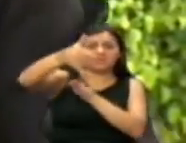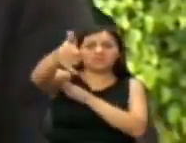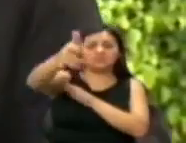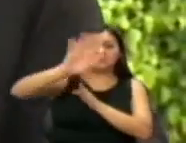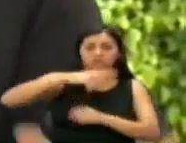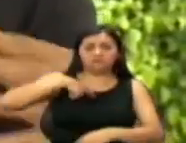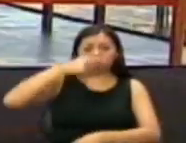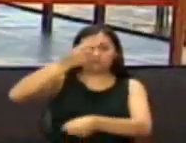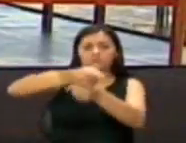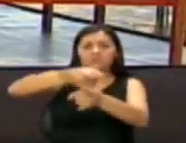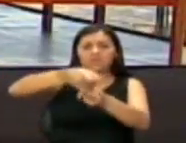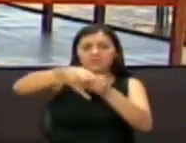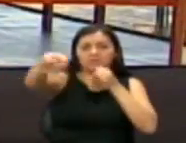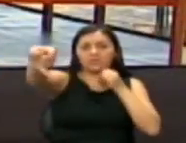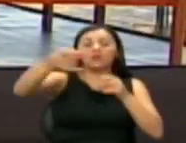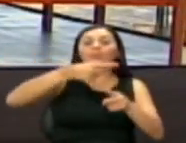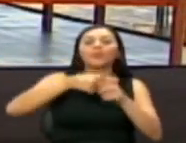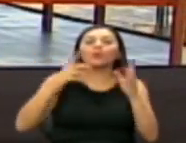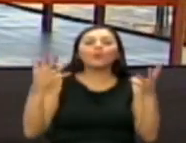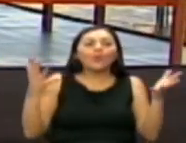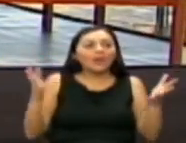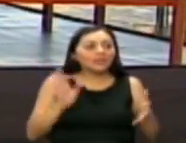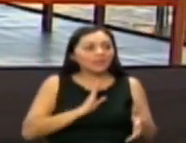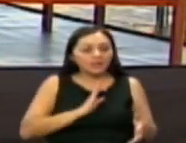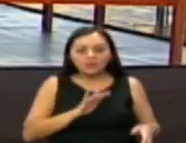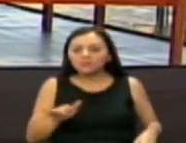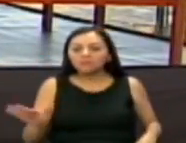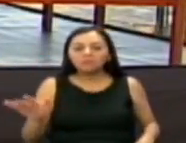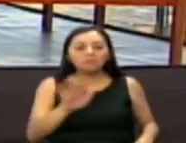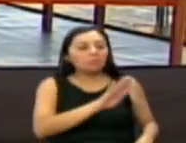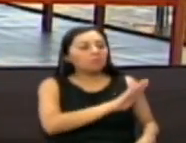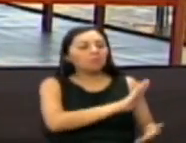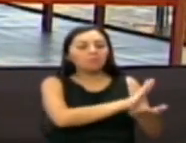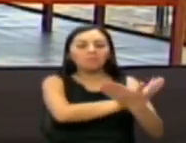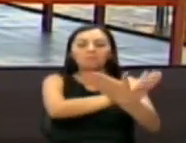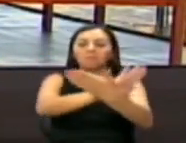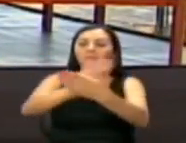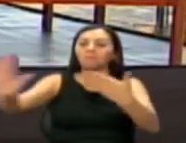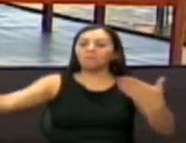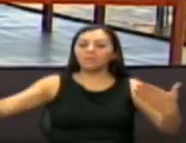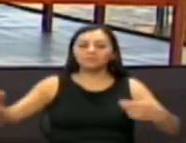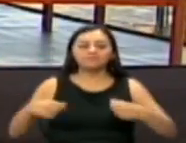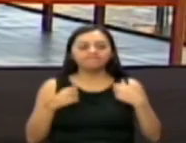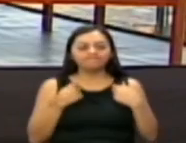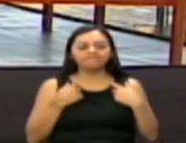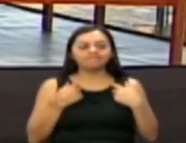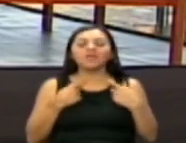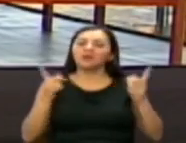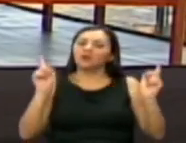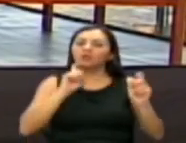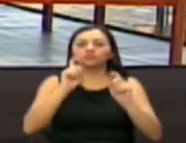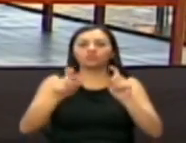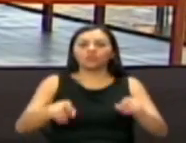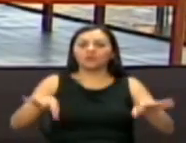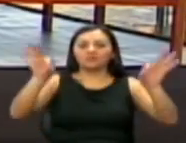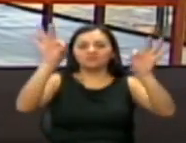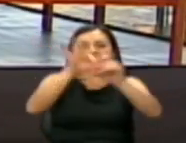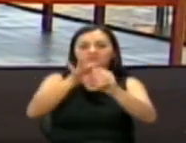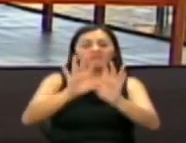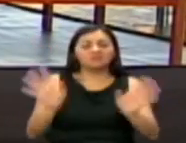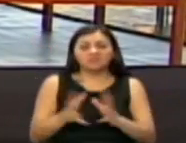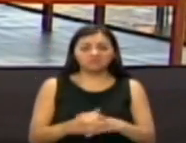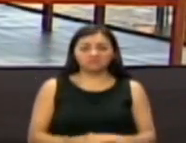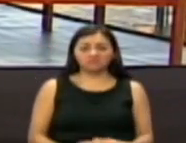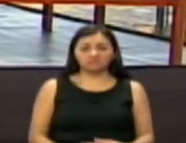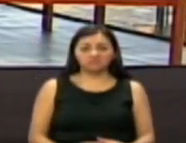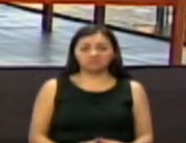es el límite. Pero donde no hay esa referencia técnica, la forma más democrática de resolver el conflicto es consulta popular. Y eso es lo que vamos a hacer en las golondrinas.